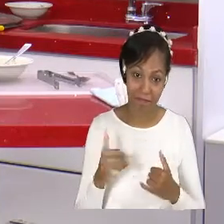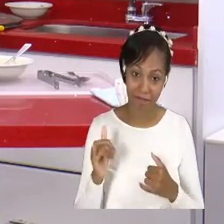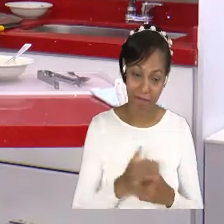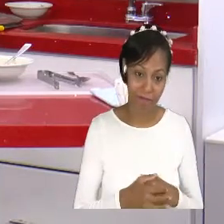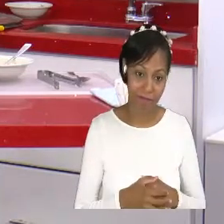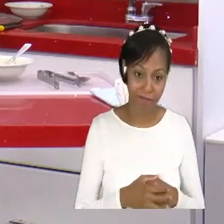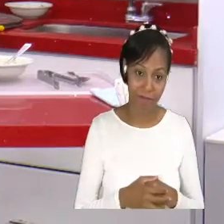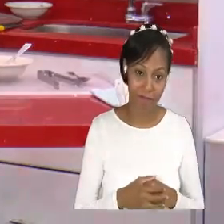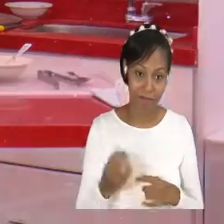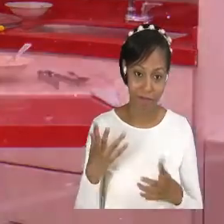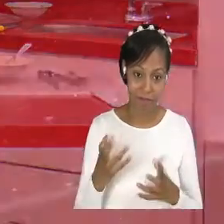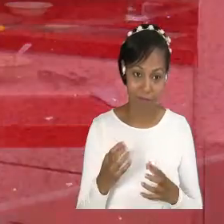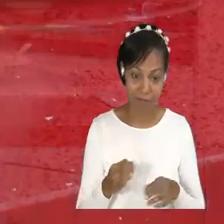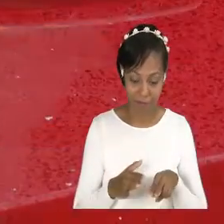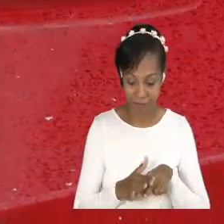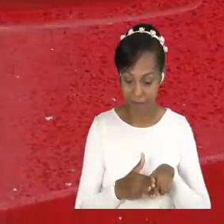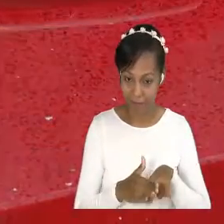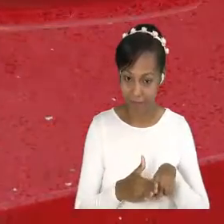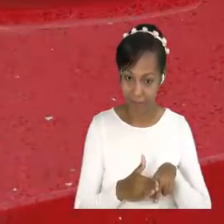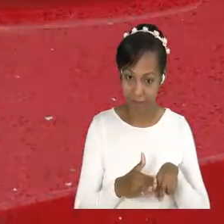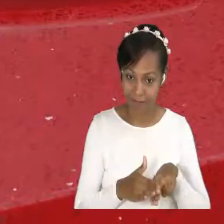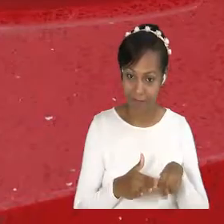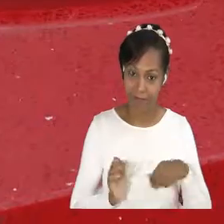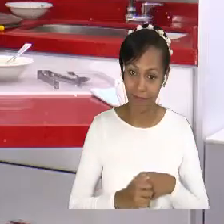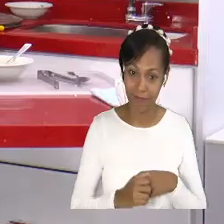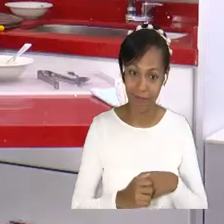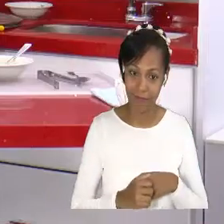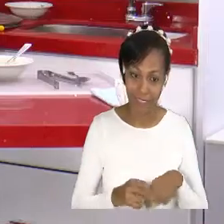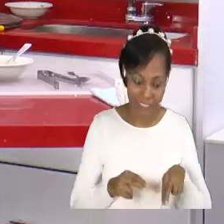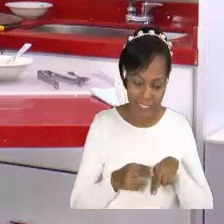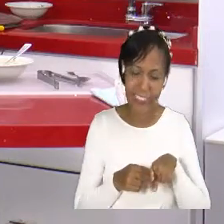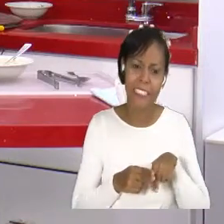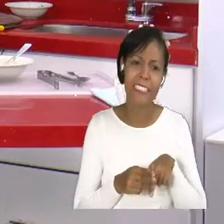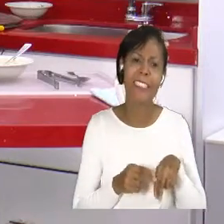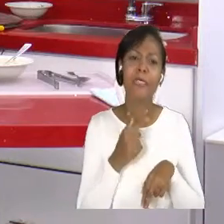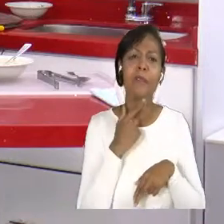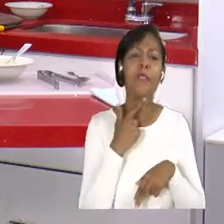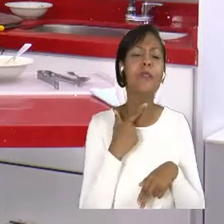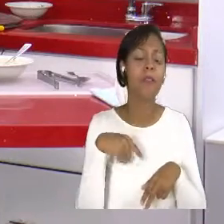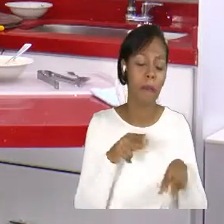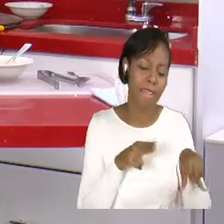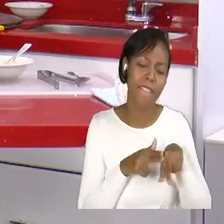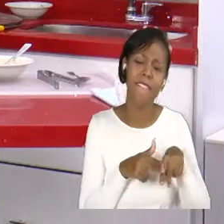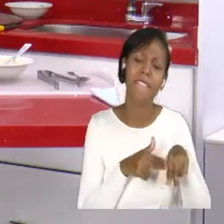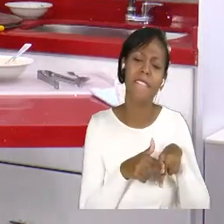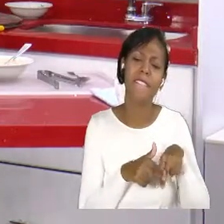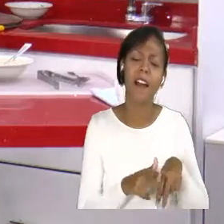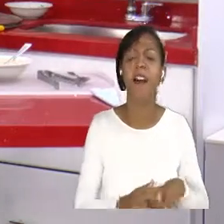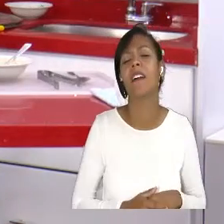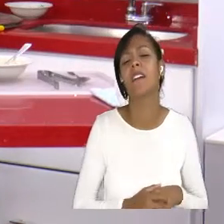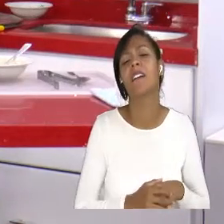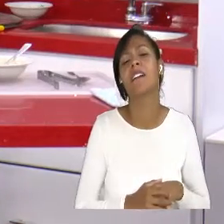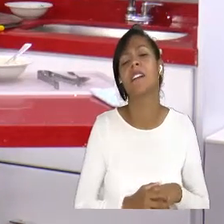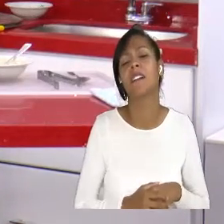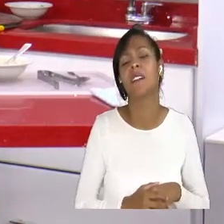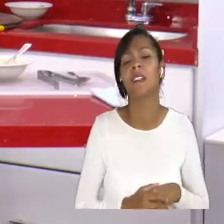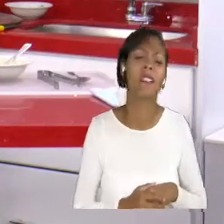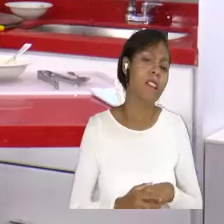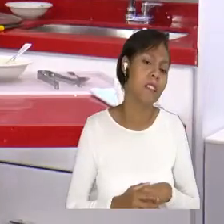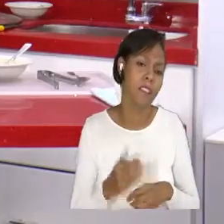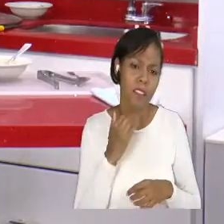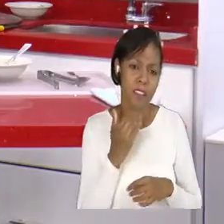un cubierto. Ajá. La idea es que la parte que más me gusta, yo creo que cuando ya, como he dicho, yo no veo la hora de llegar